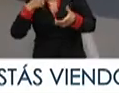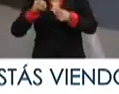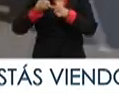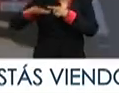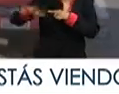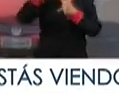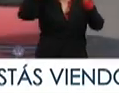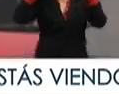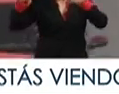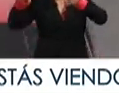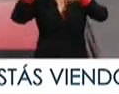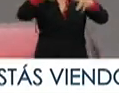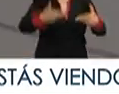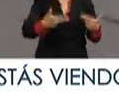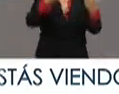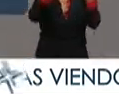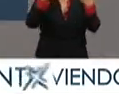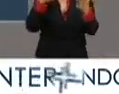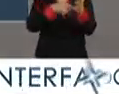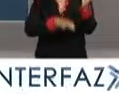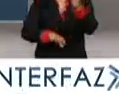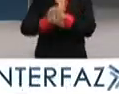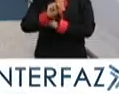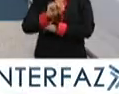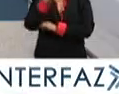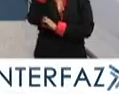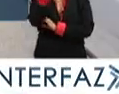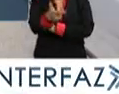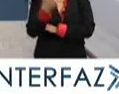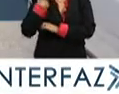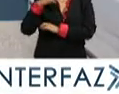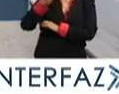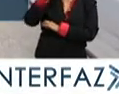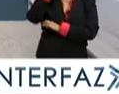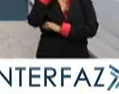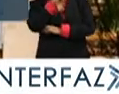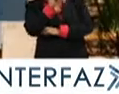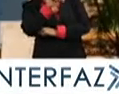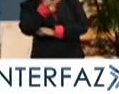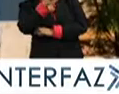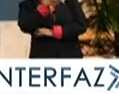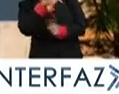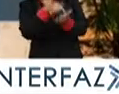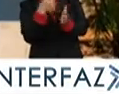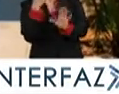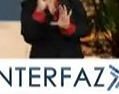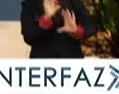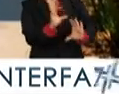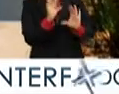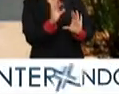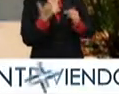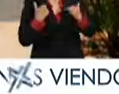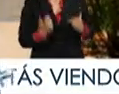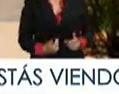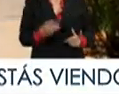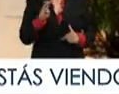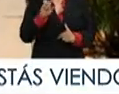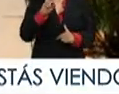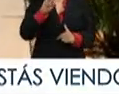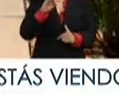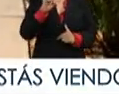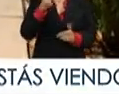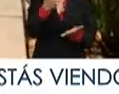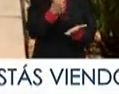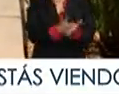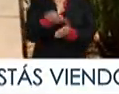impacto en el turismo de negocios. En 1987 fue reconocida por la UNESCO como Patrimonio de la Humanidad. Brasilia es